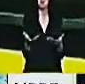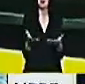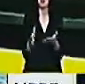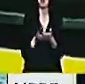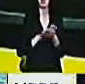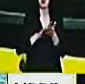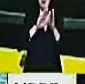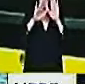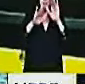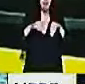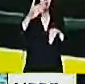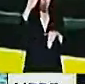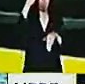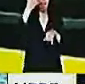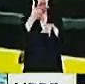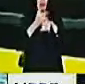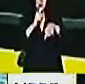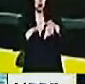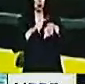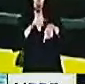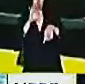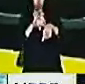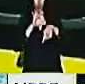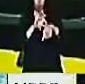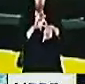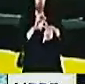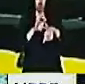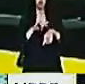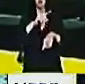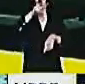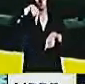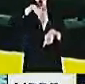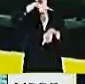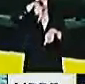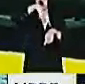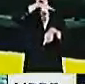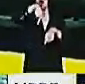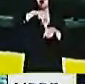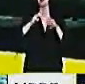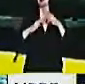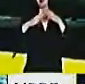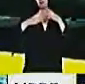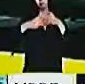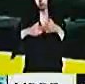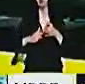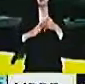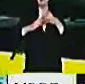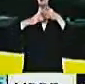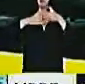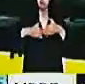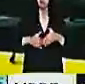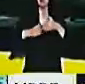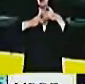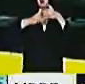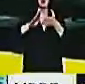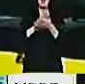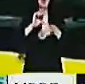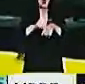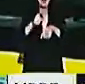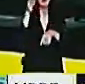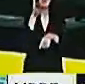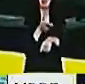mismo día que tiene la atención, mientras viene en ese tránsito, que son horas de trayecto, claro, no tiene cómo enterarse porque hay